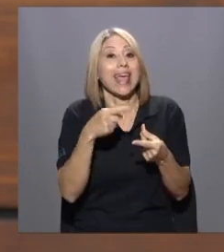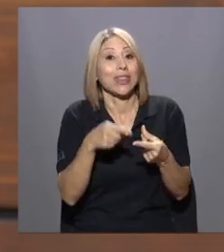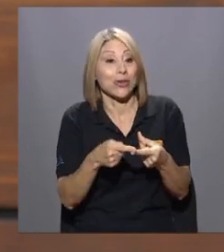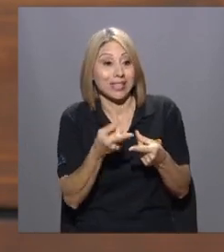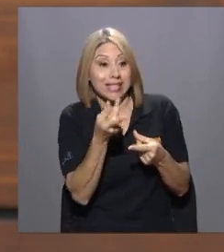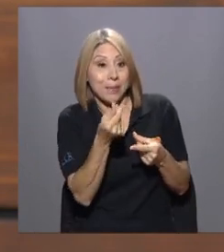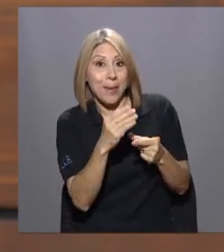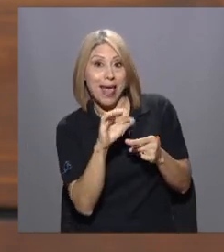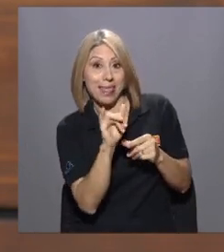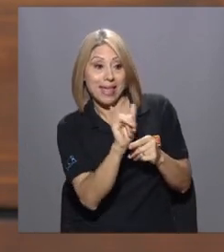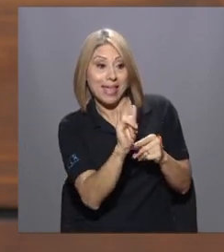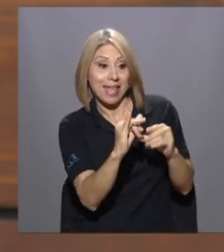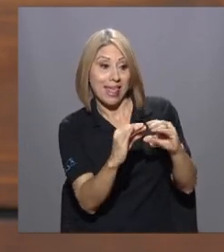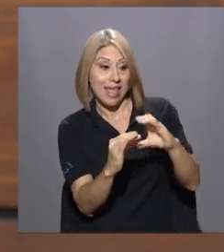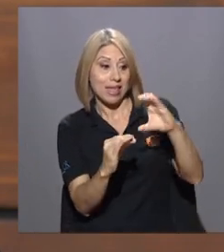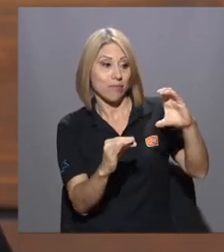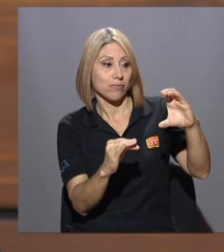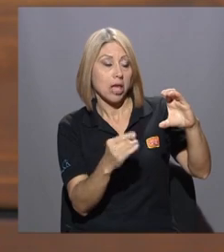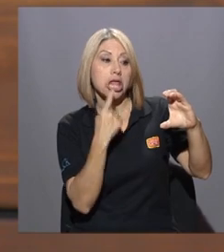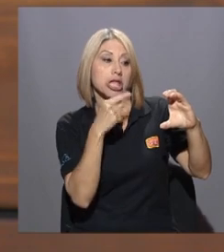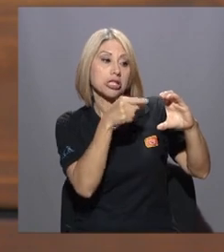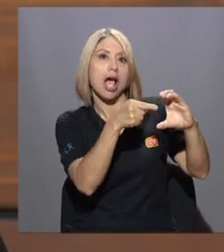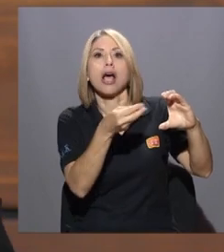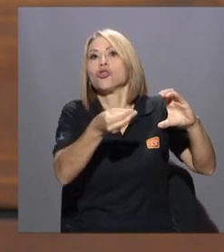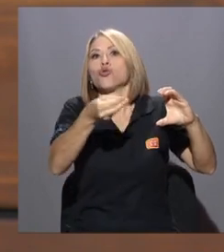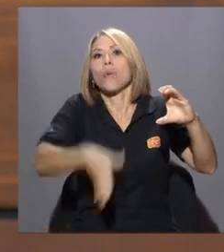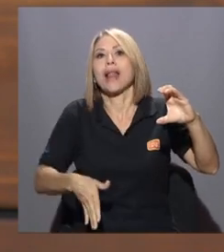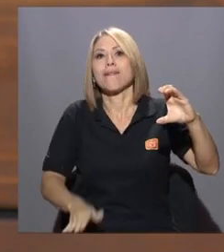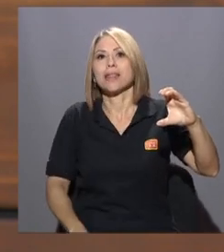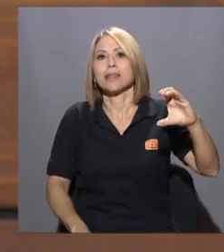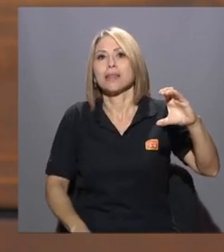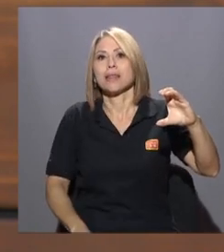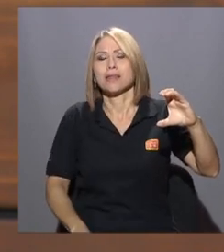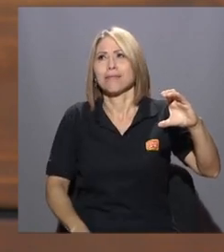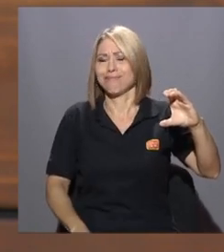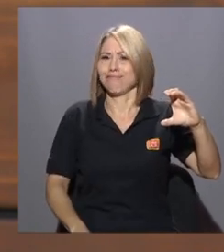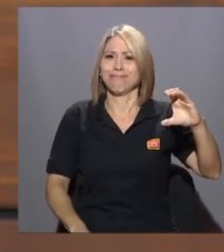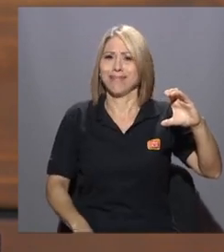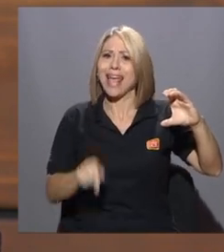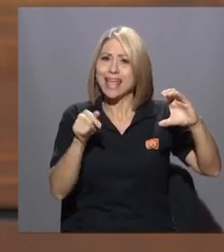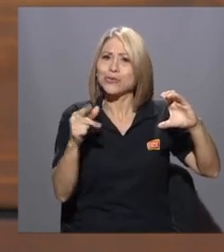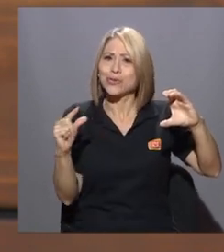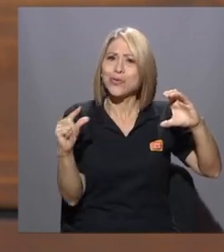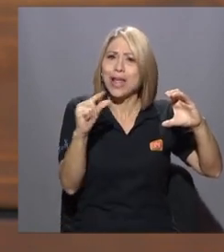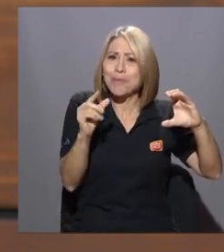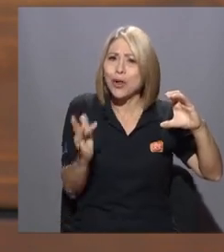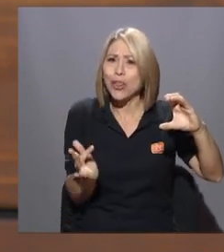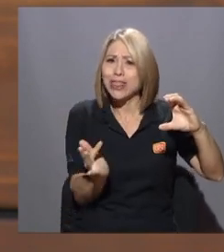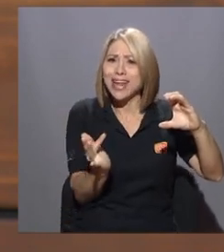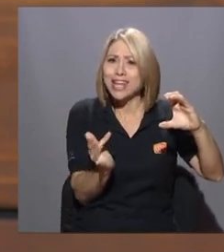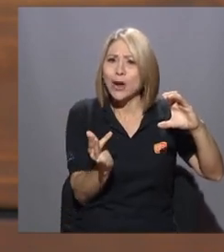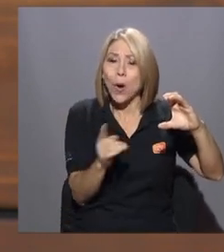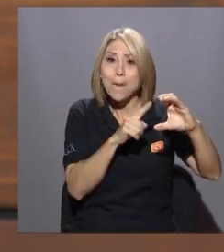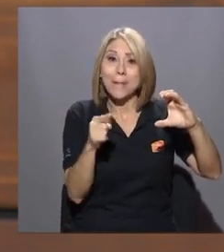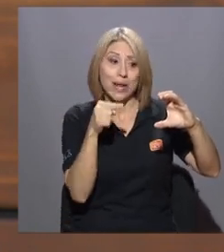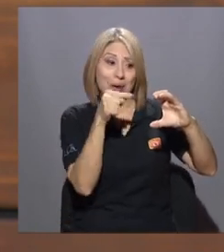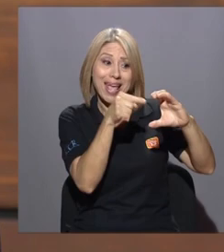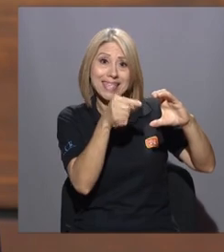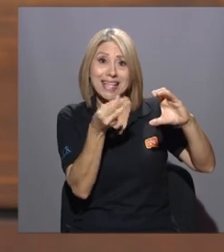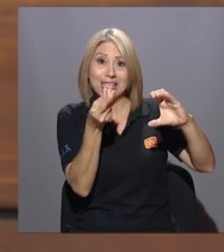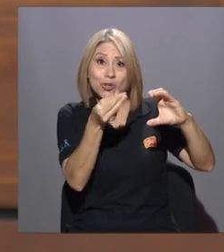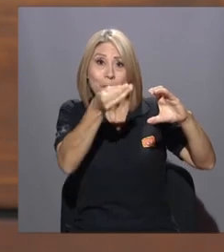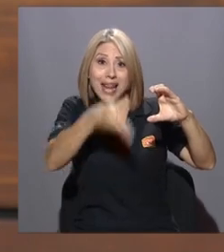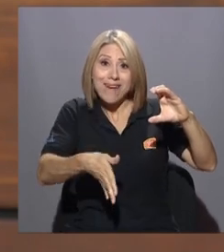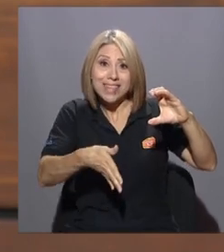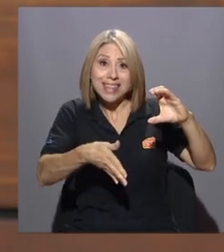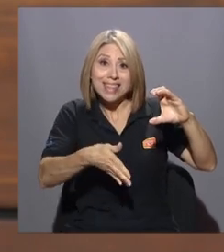clasificado como superávit de manera automática. Bueno, es un término técnico. Pero ese superávit está comprometido. En